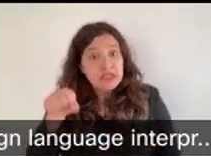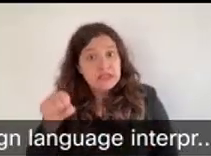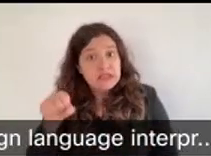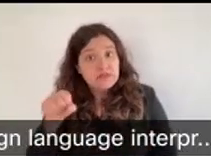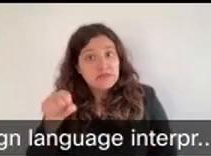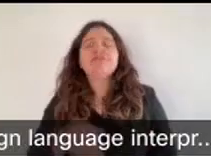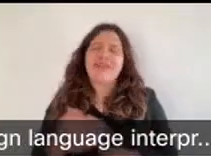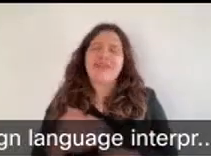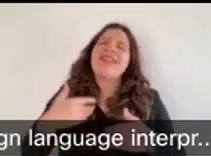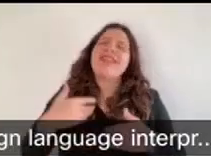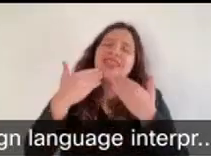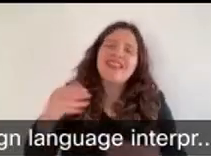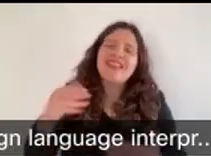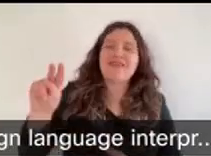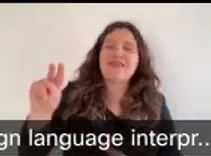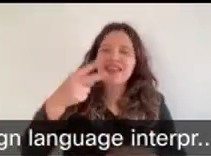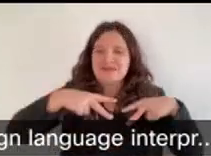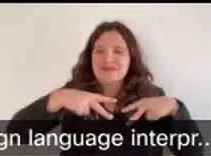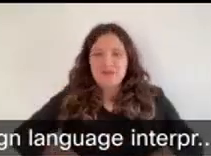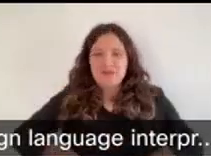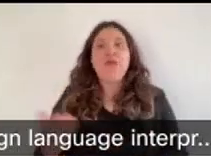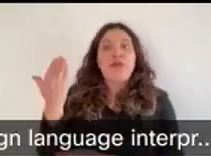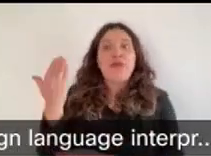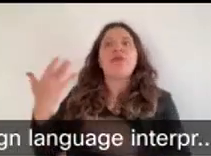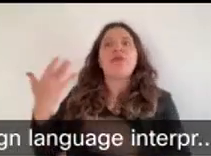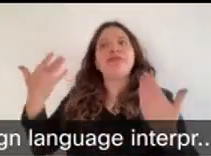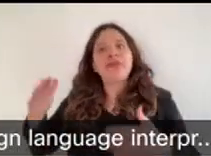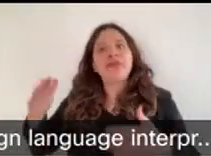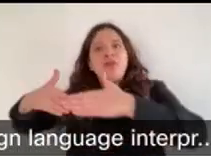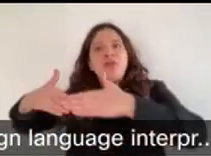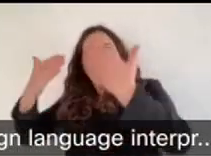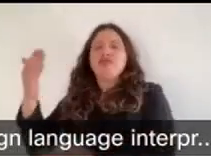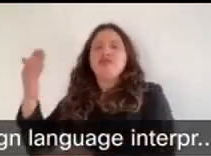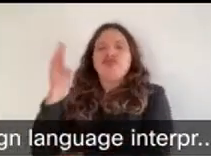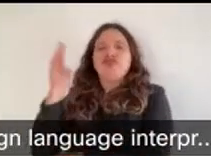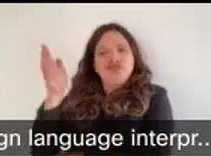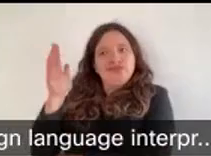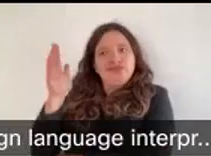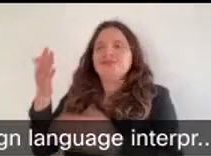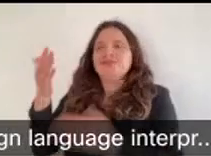la viceministra que acaba de estar, digamos, en el panel cerrando la mañana, digamos, en el seminario